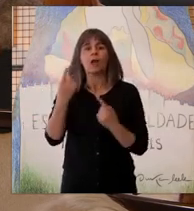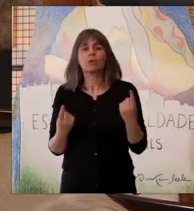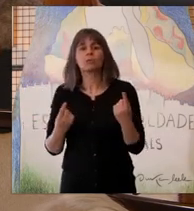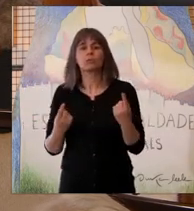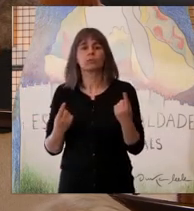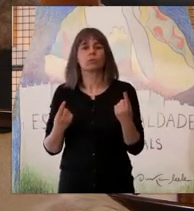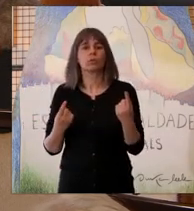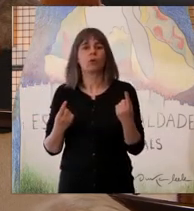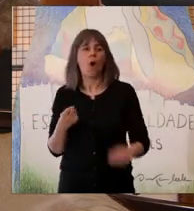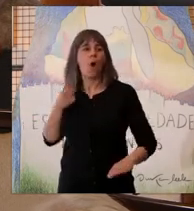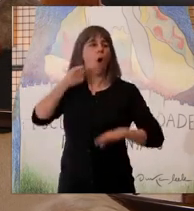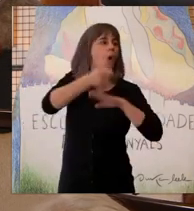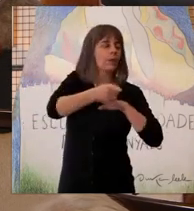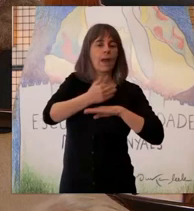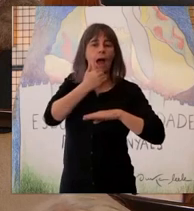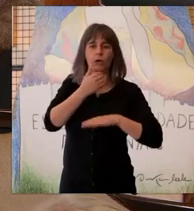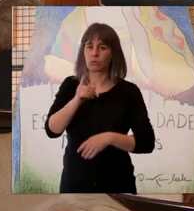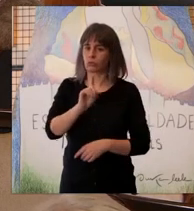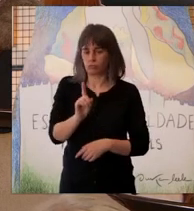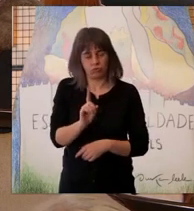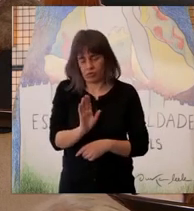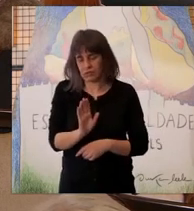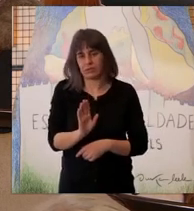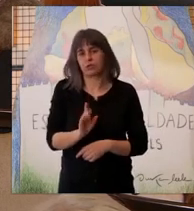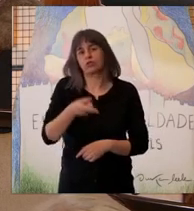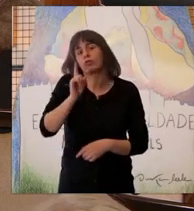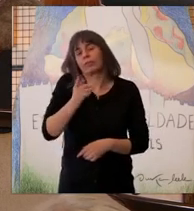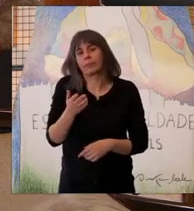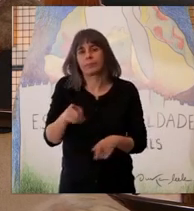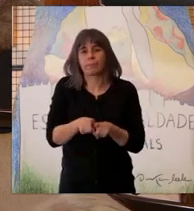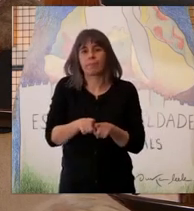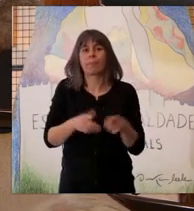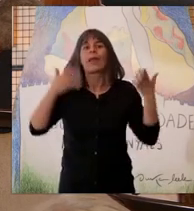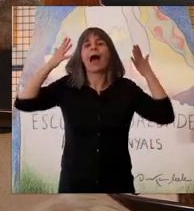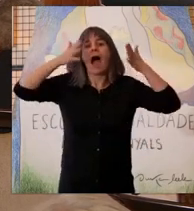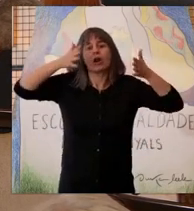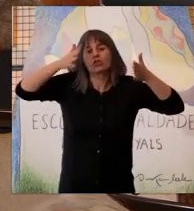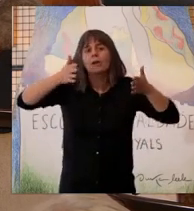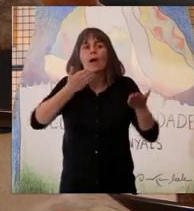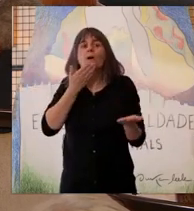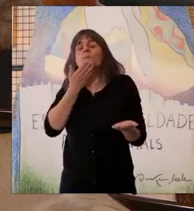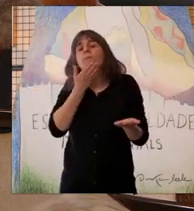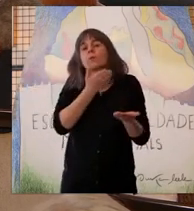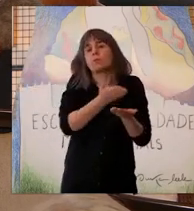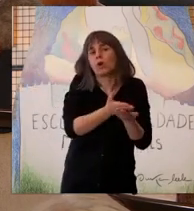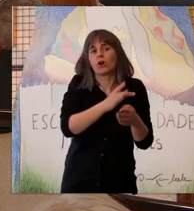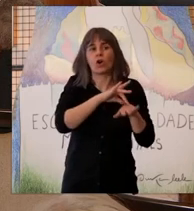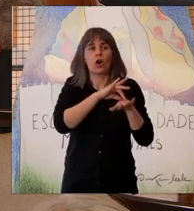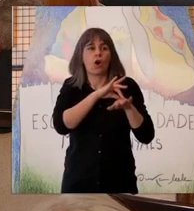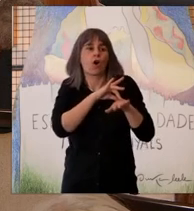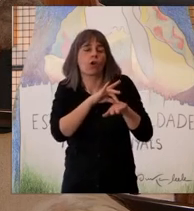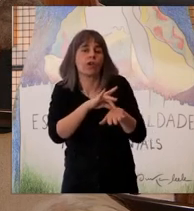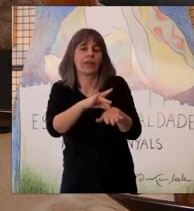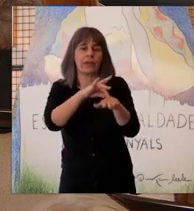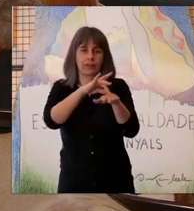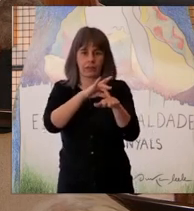obligan no no tienen un carácter ejecutivo Por decirlo así sino son más bien propositivos no orientan sugieren